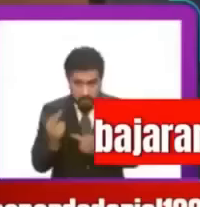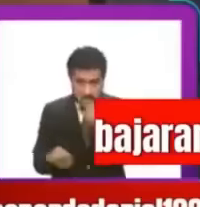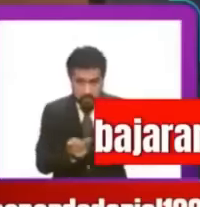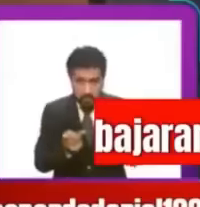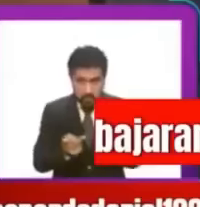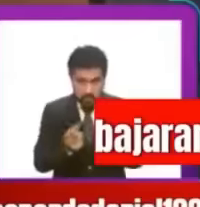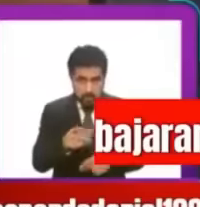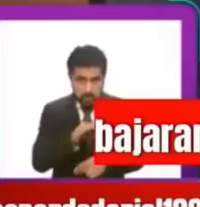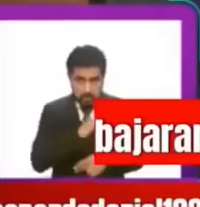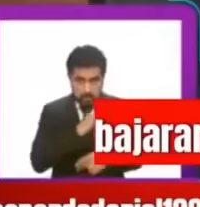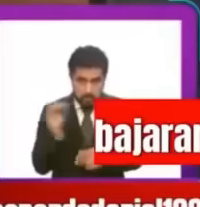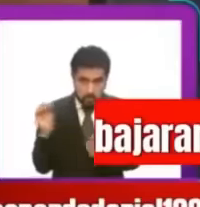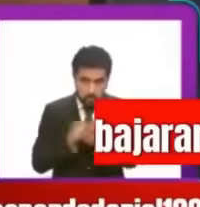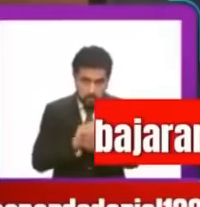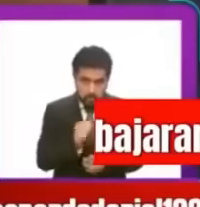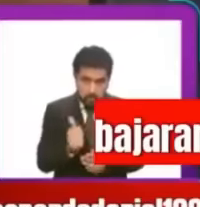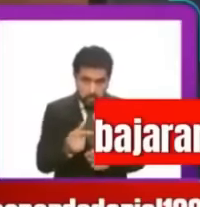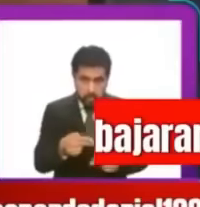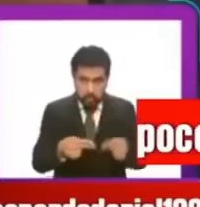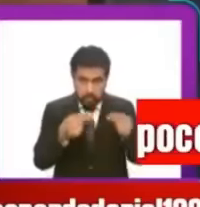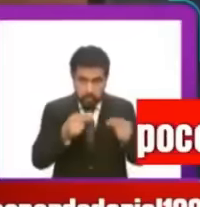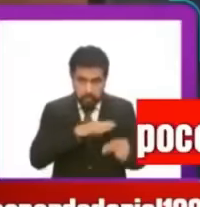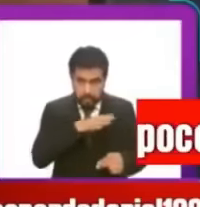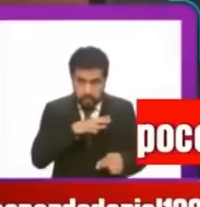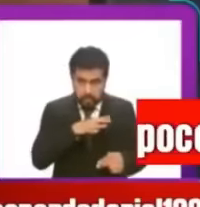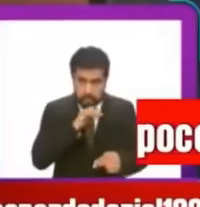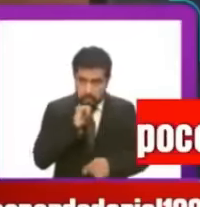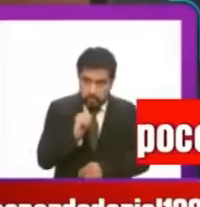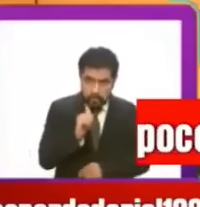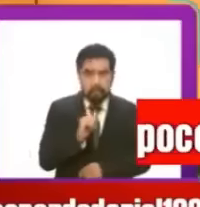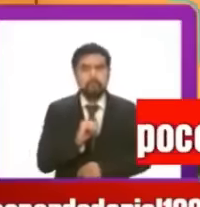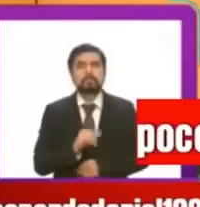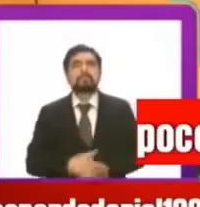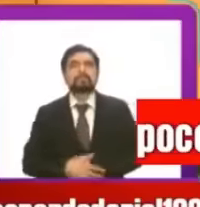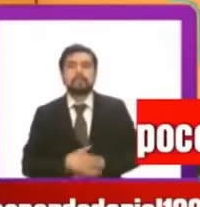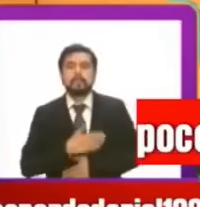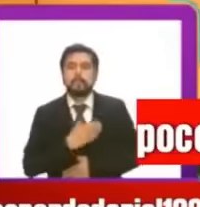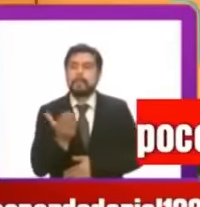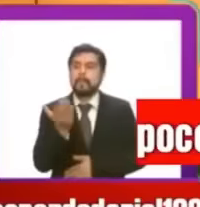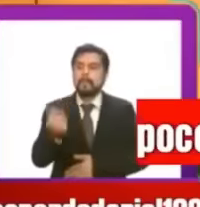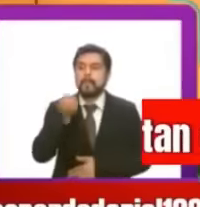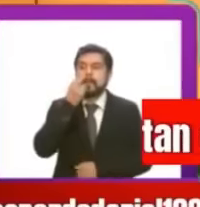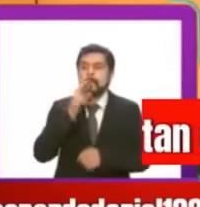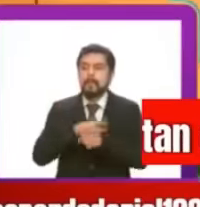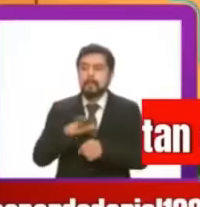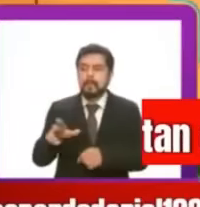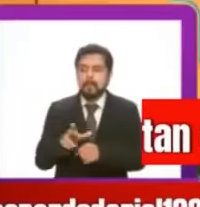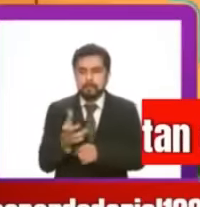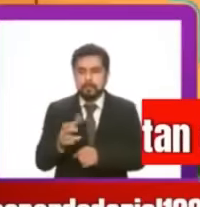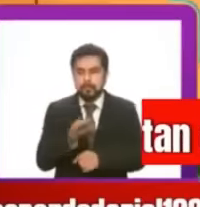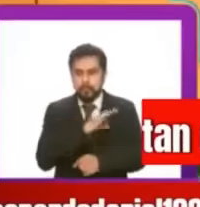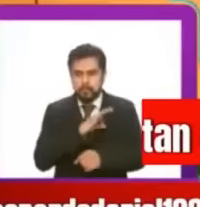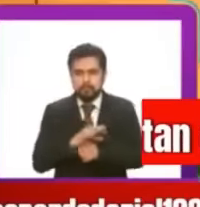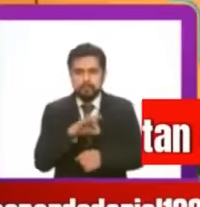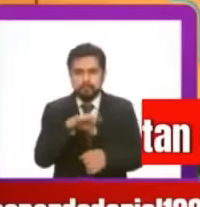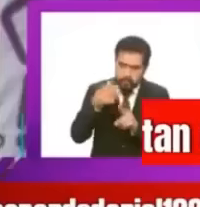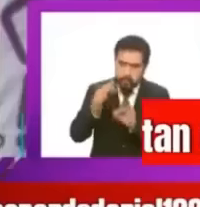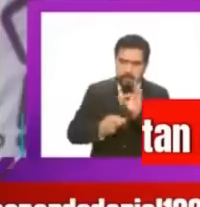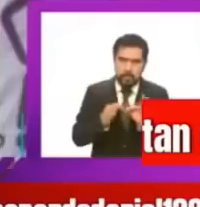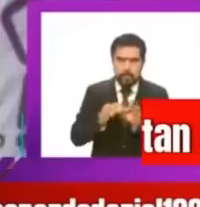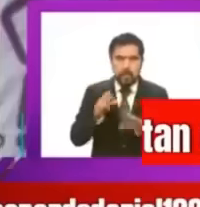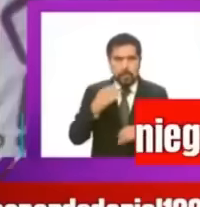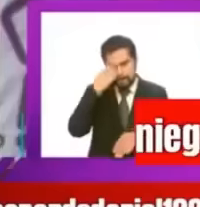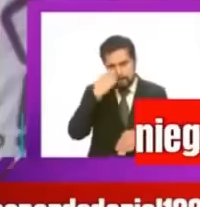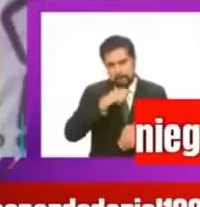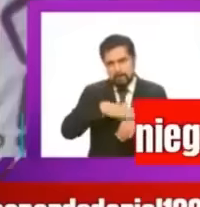le bajaran a sus despilfarros haciendo poco y gastando de más. Y ante tan evidente derrota, el